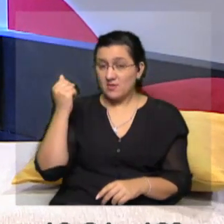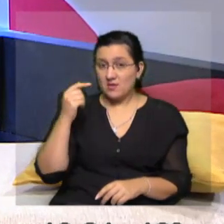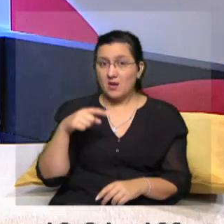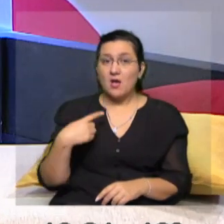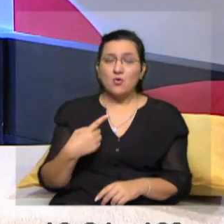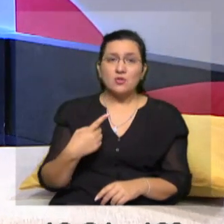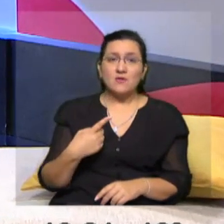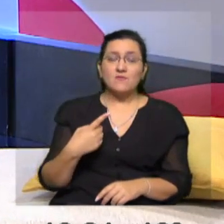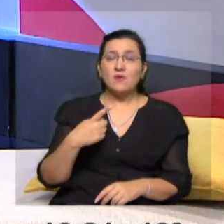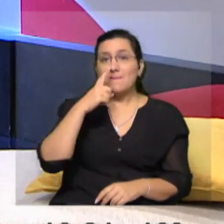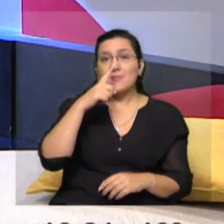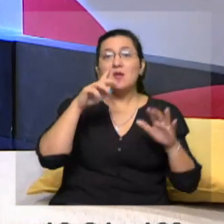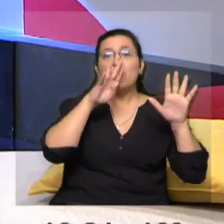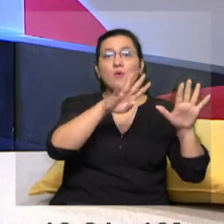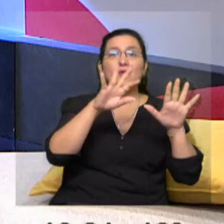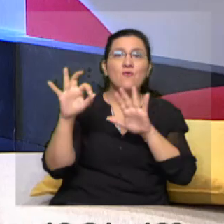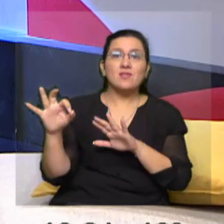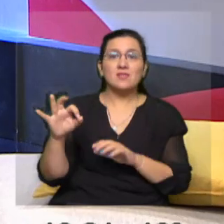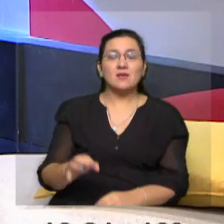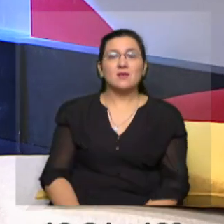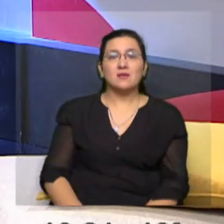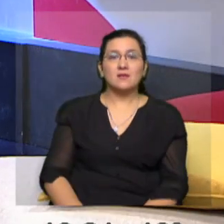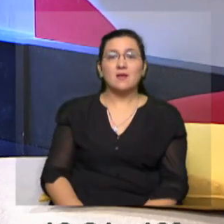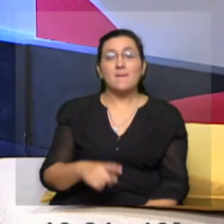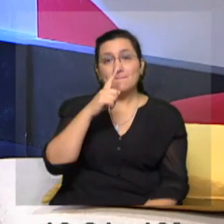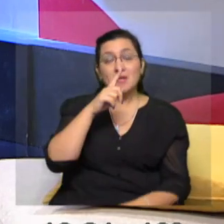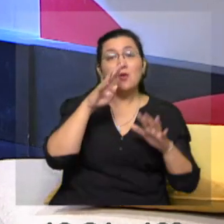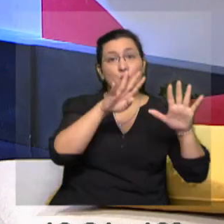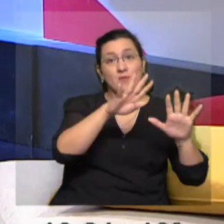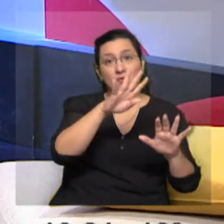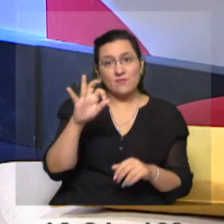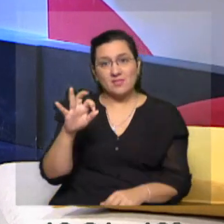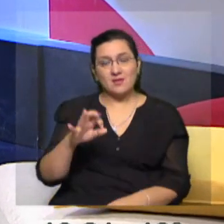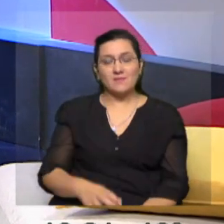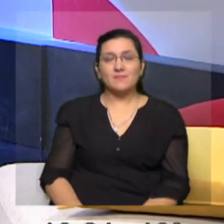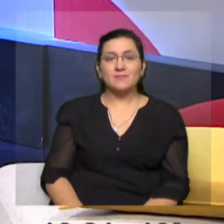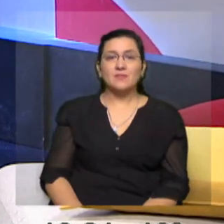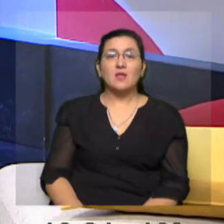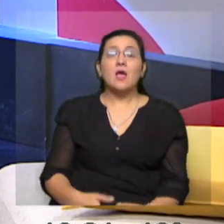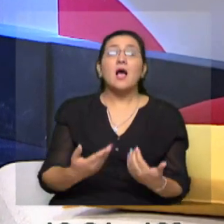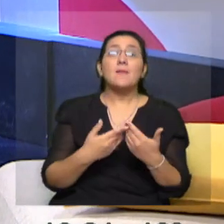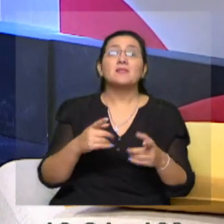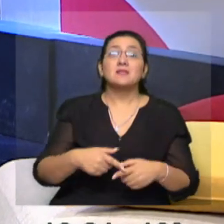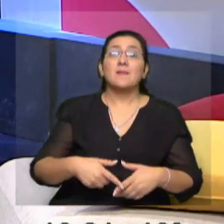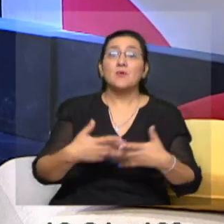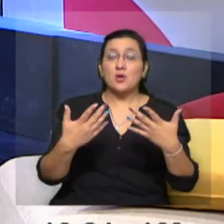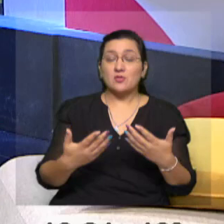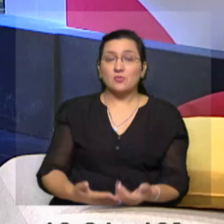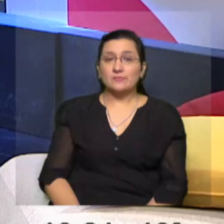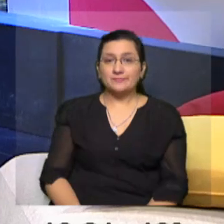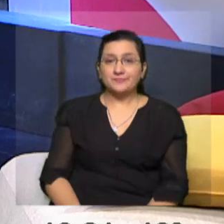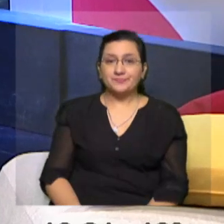otra, 90. 90. 90. 90 también. Sí. Claro, a partir de este campeonato que les dio esa posibilidad de estar allí. Pero